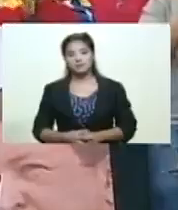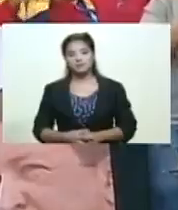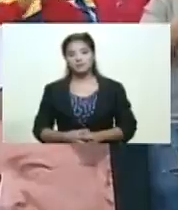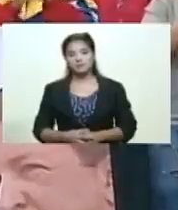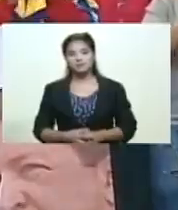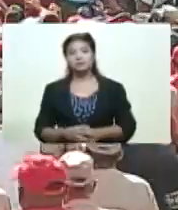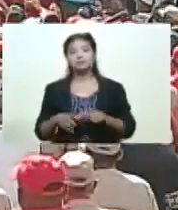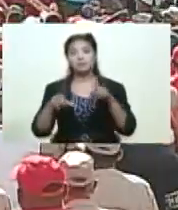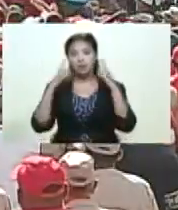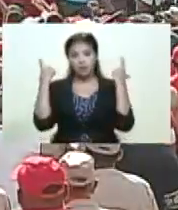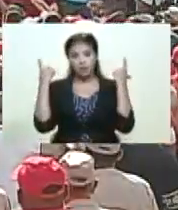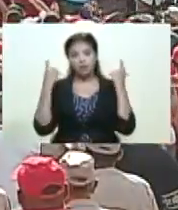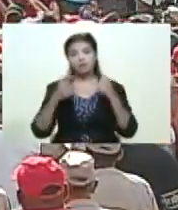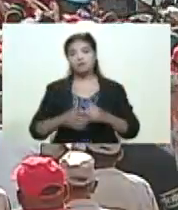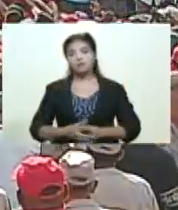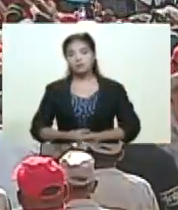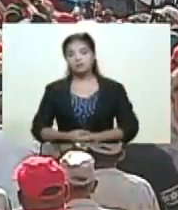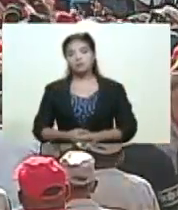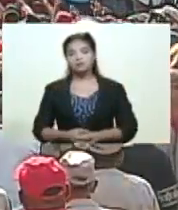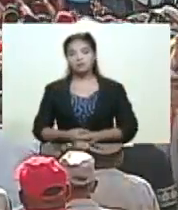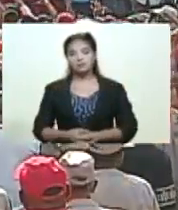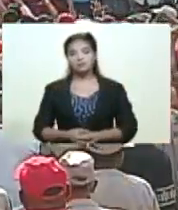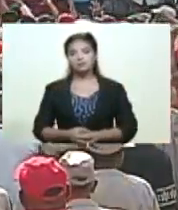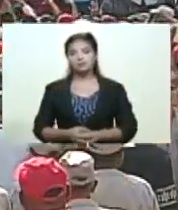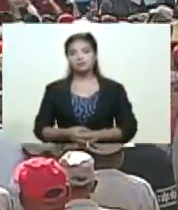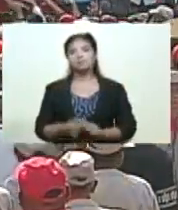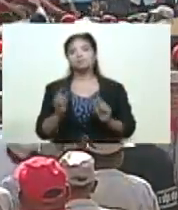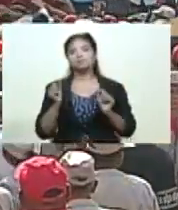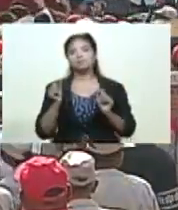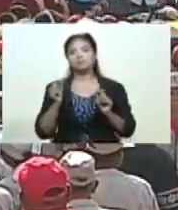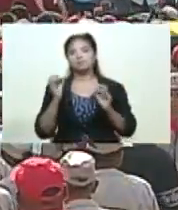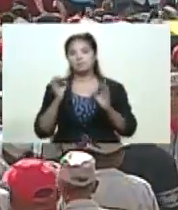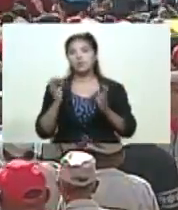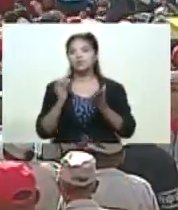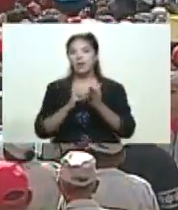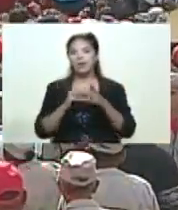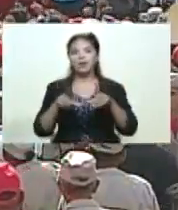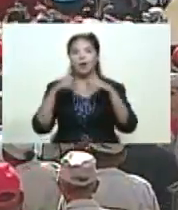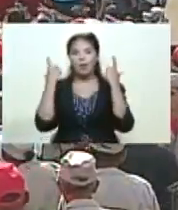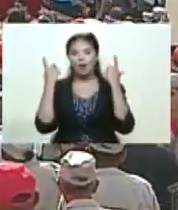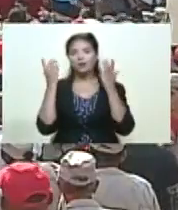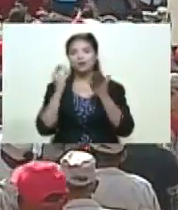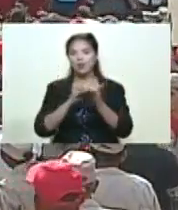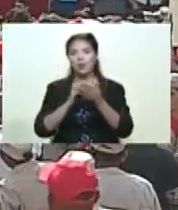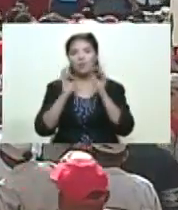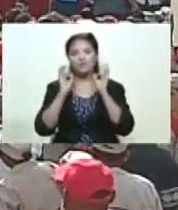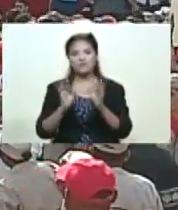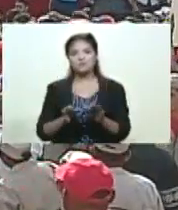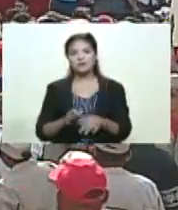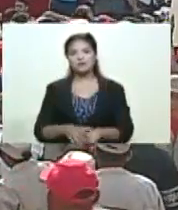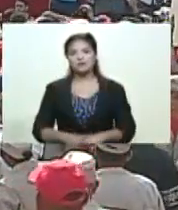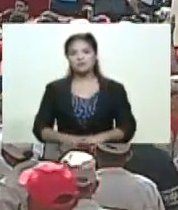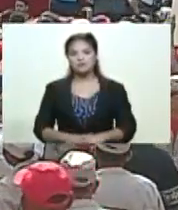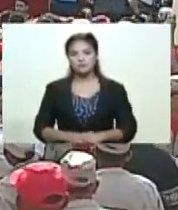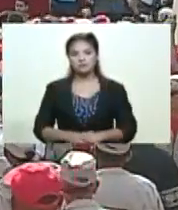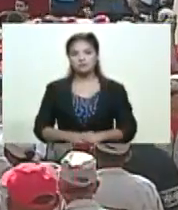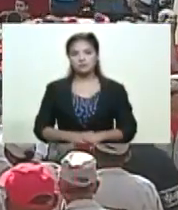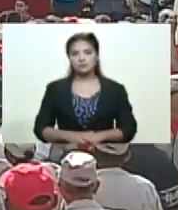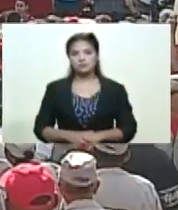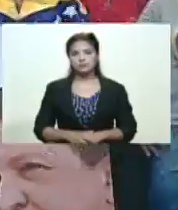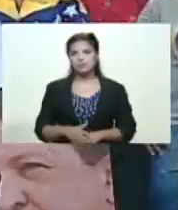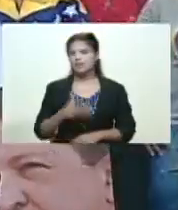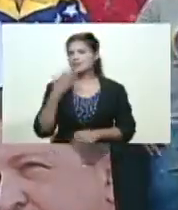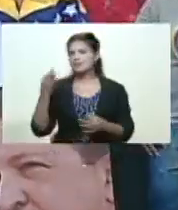en La Guaira. Algún día se llamará La Guaira otra vez, oficialmente. Fue La